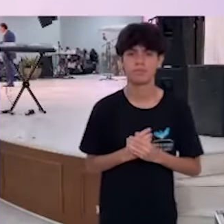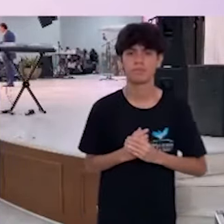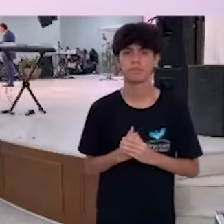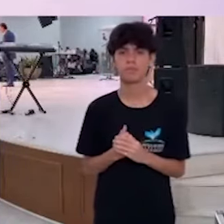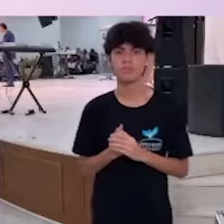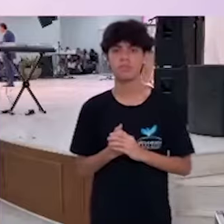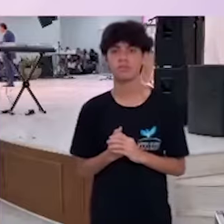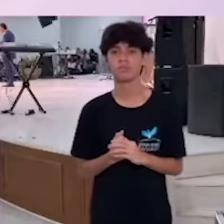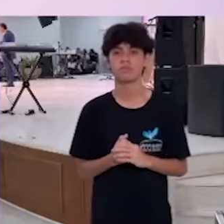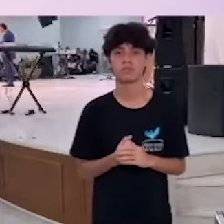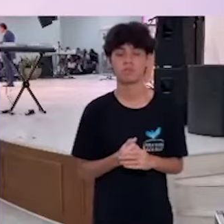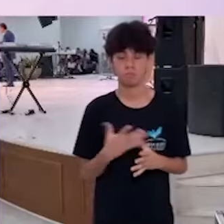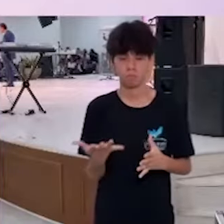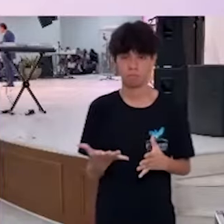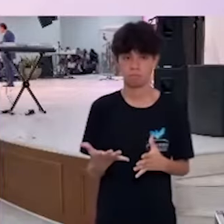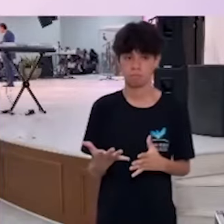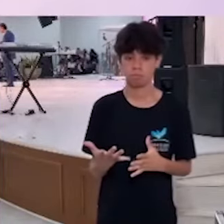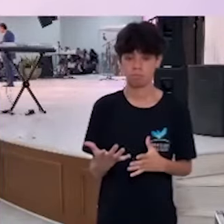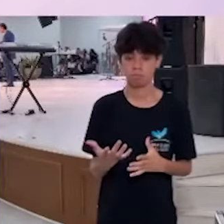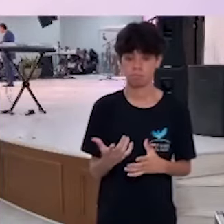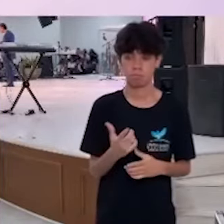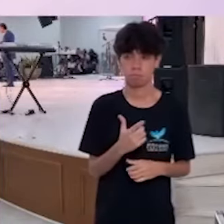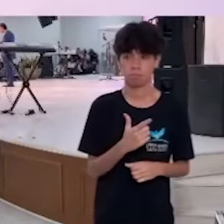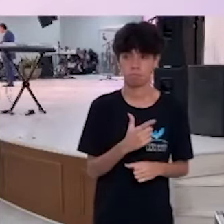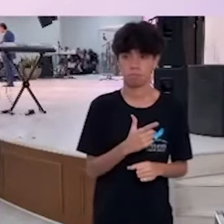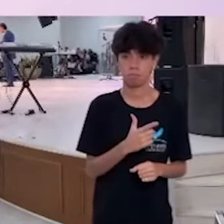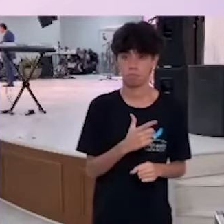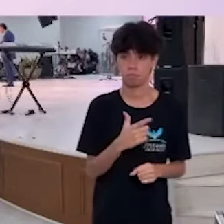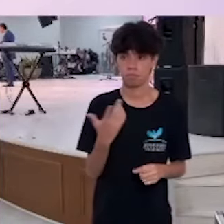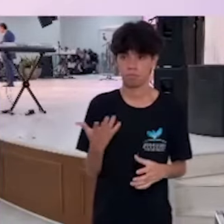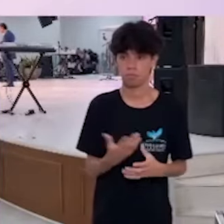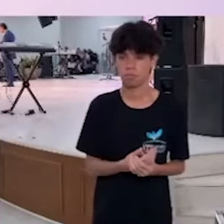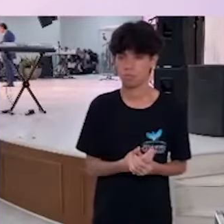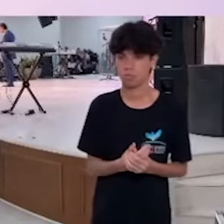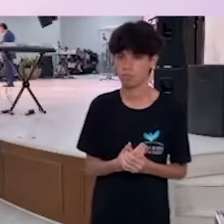con este último punto. Me voy a brincar solo uno por cuestión del tiempo.